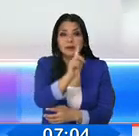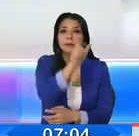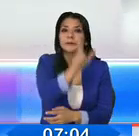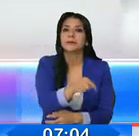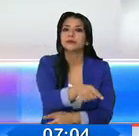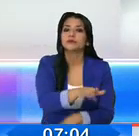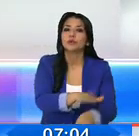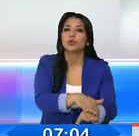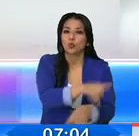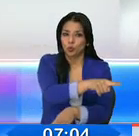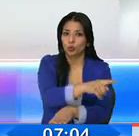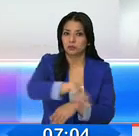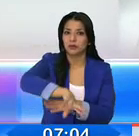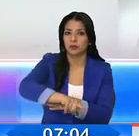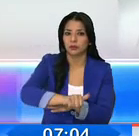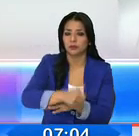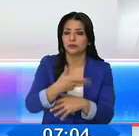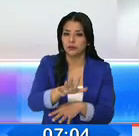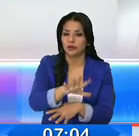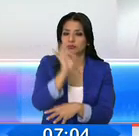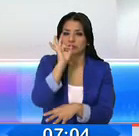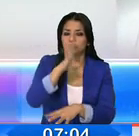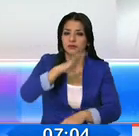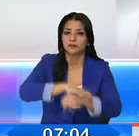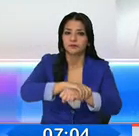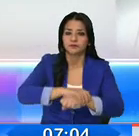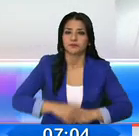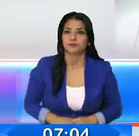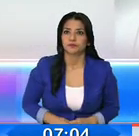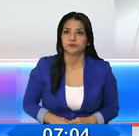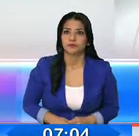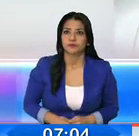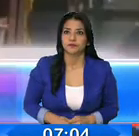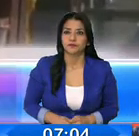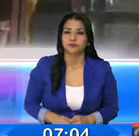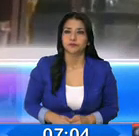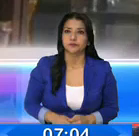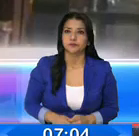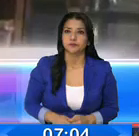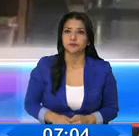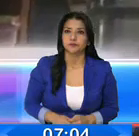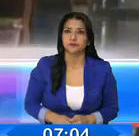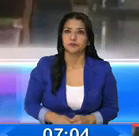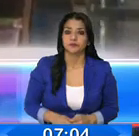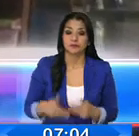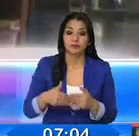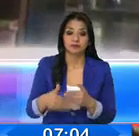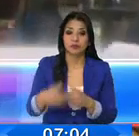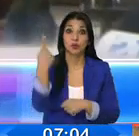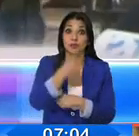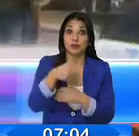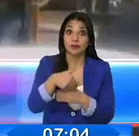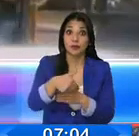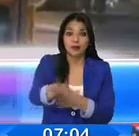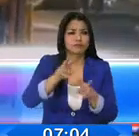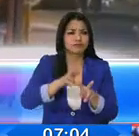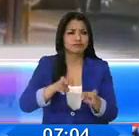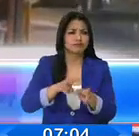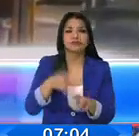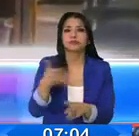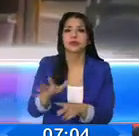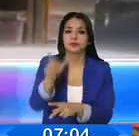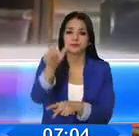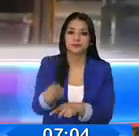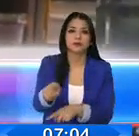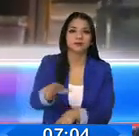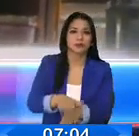supuestos participantes en el robo. Procediendo a aprender dentro de las 24 horas a uno de los sospechosos que está al